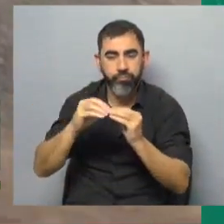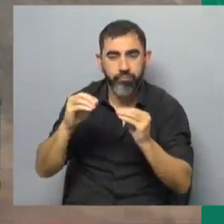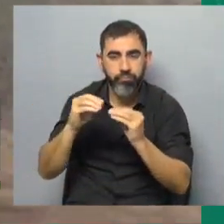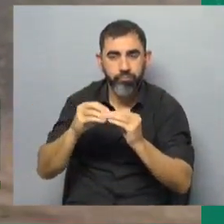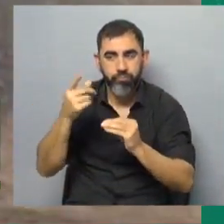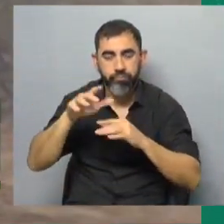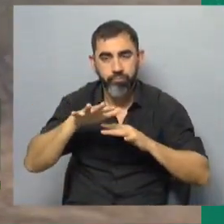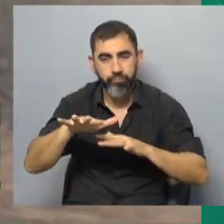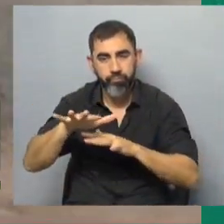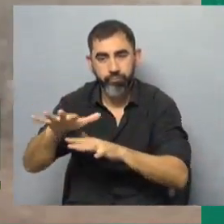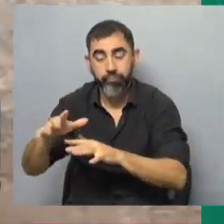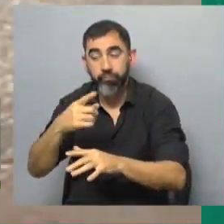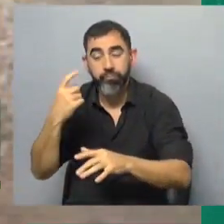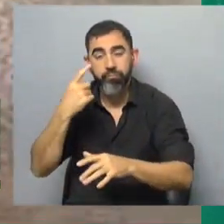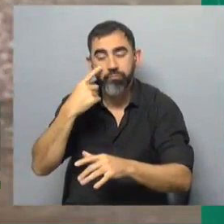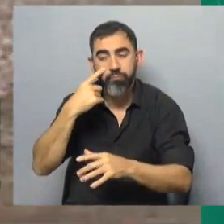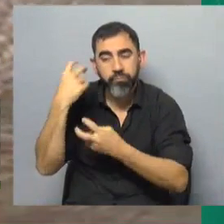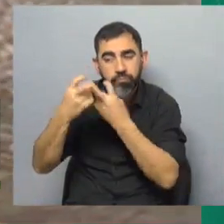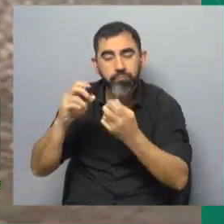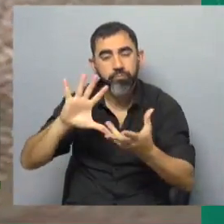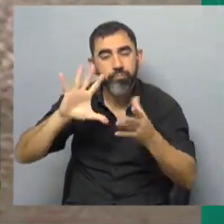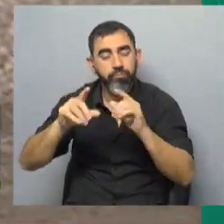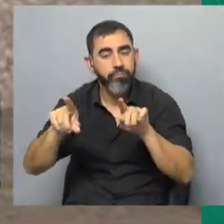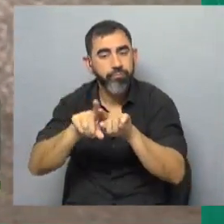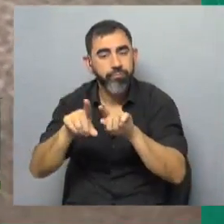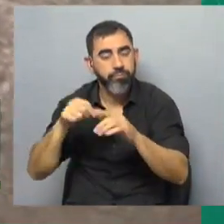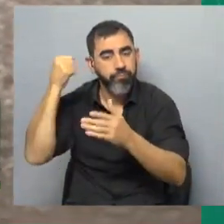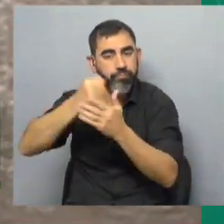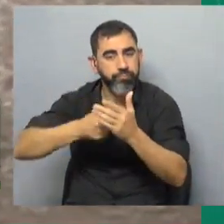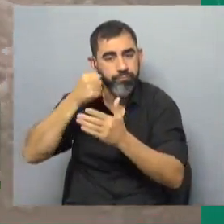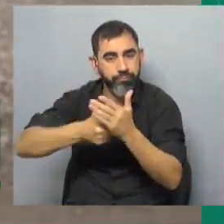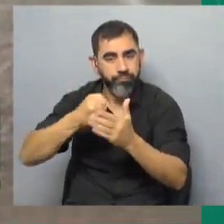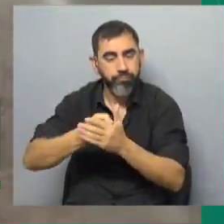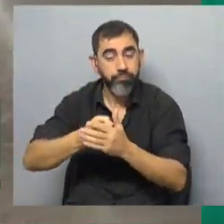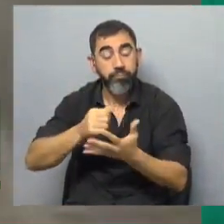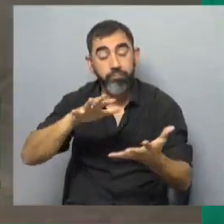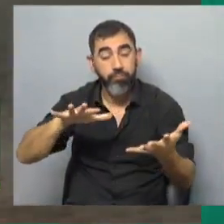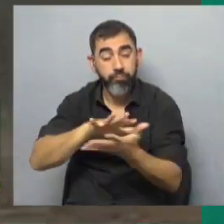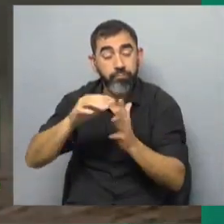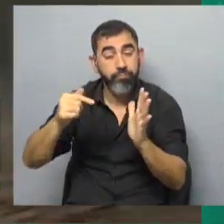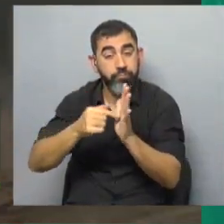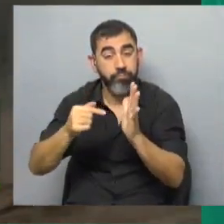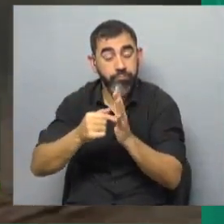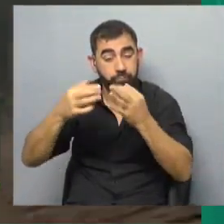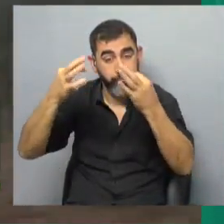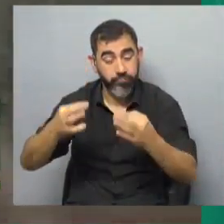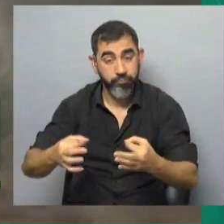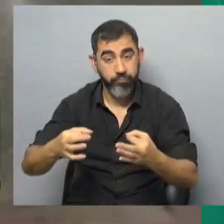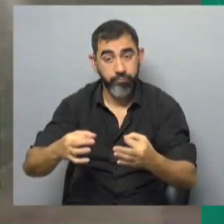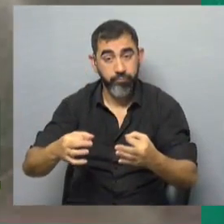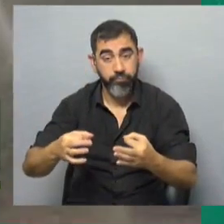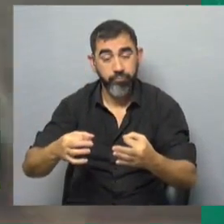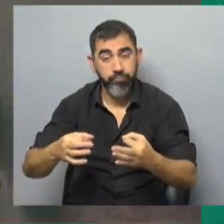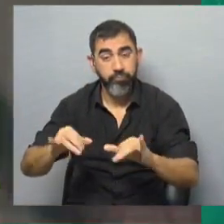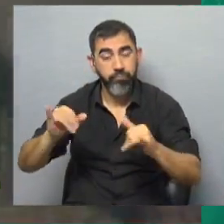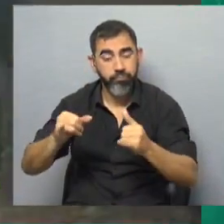tratado, o hemos intentado recuperar esos métodos históricos de lucha. Y esto se da en un contexto muy particular, que se remonta